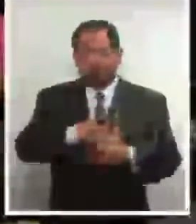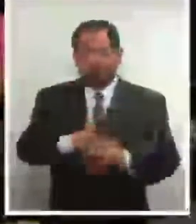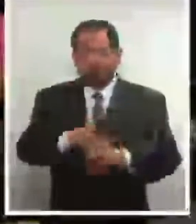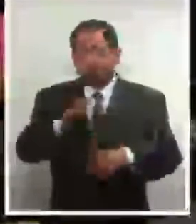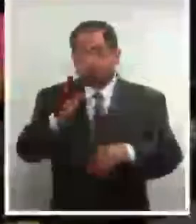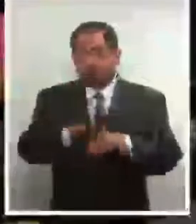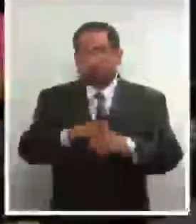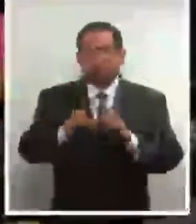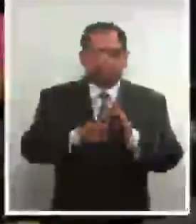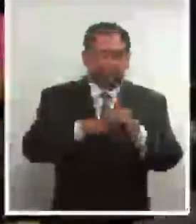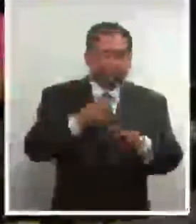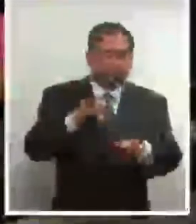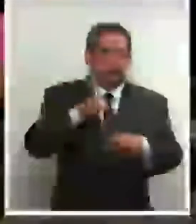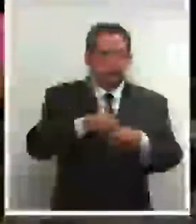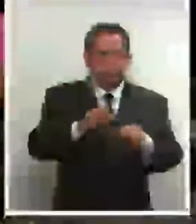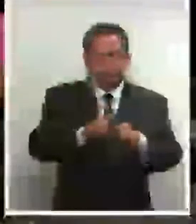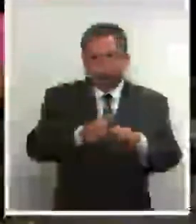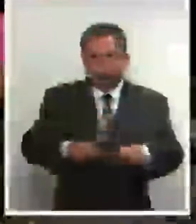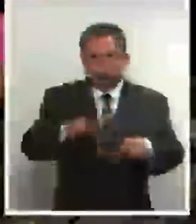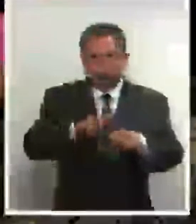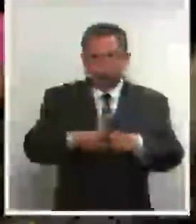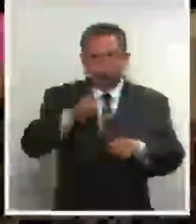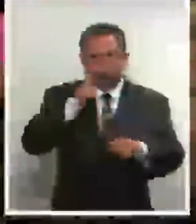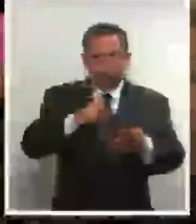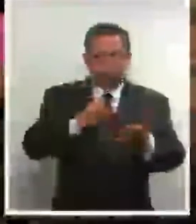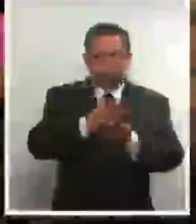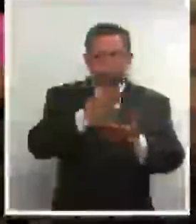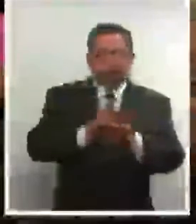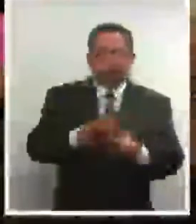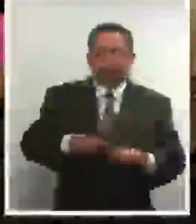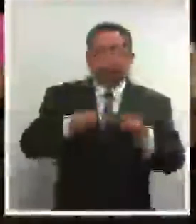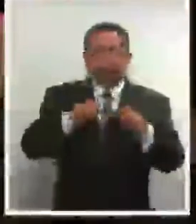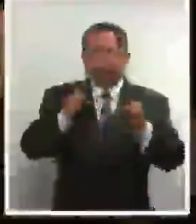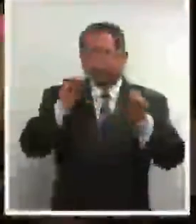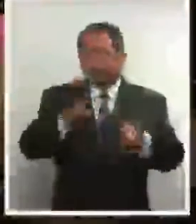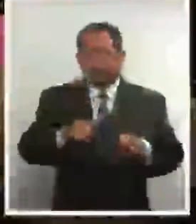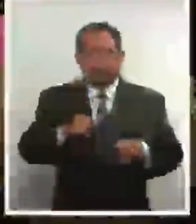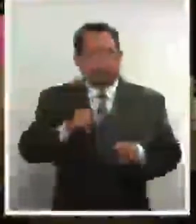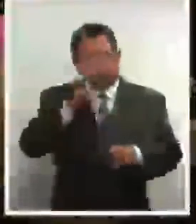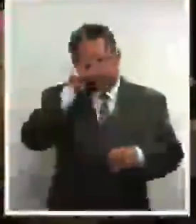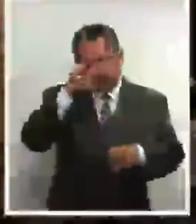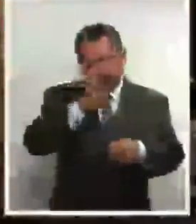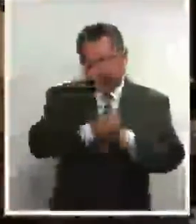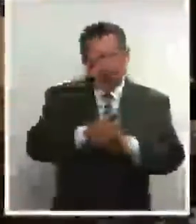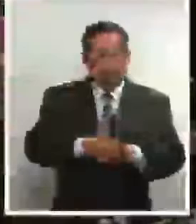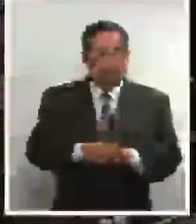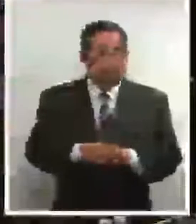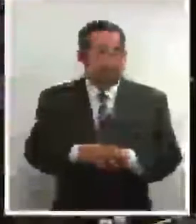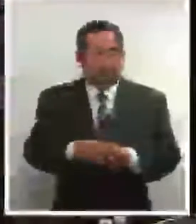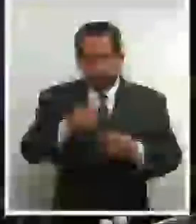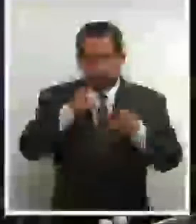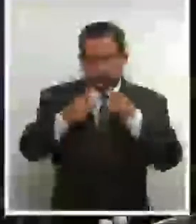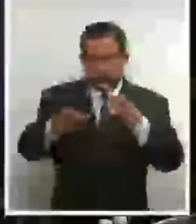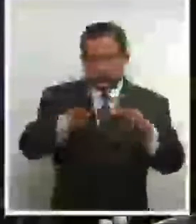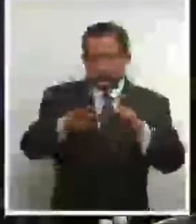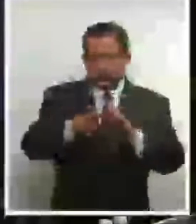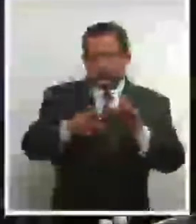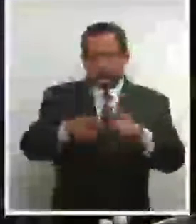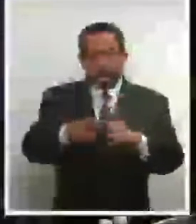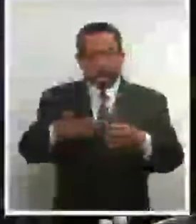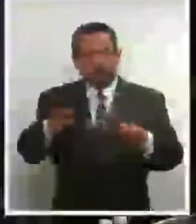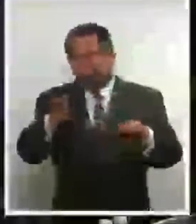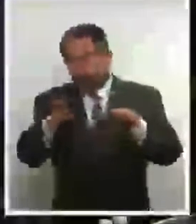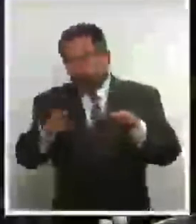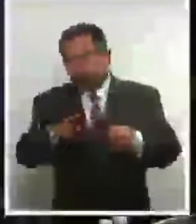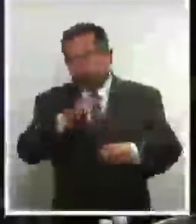la reinserción social y el acceso a una vida libre de violencia. En la planeación, ejecución,